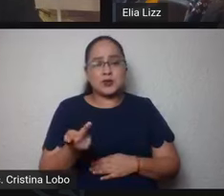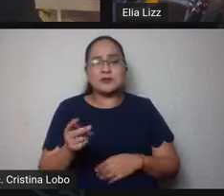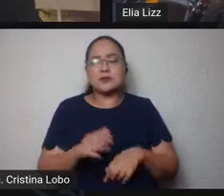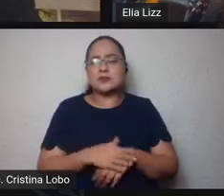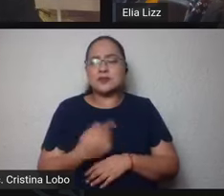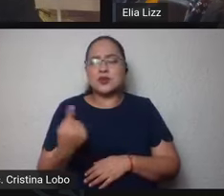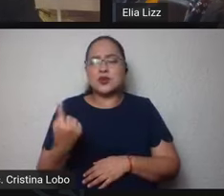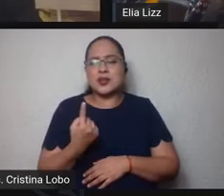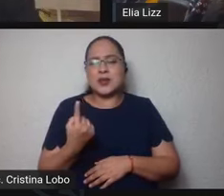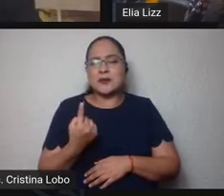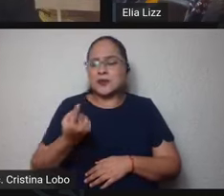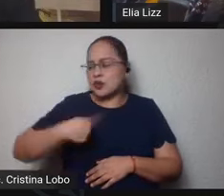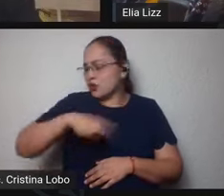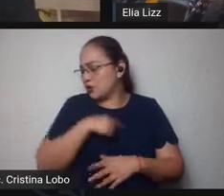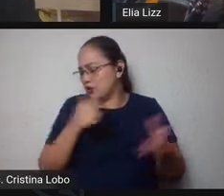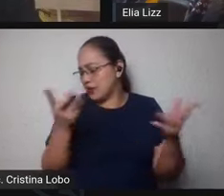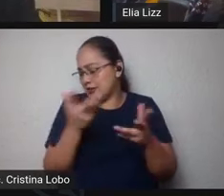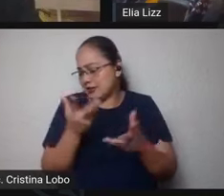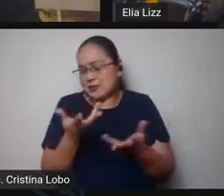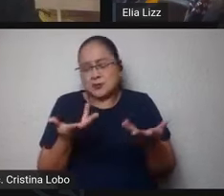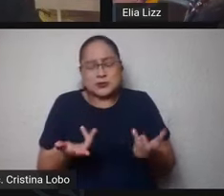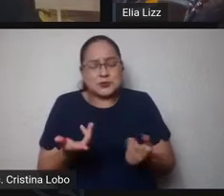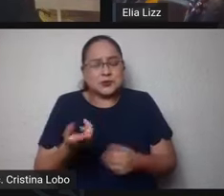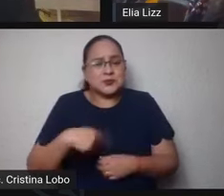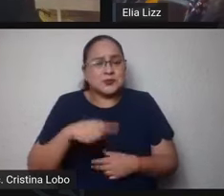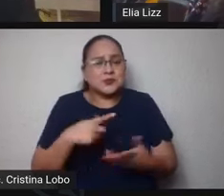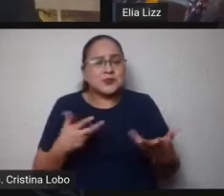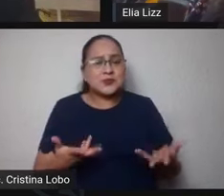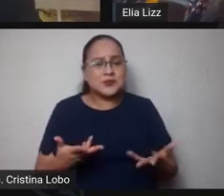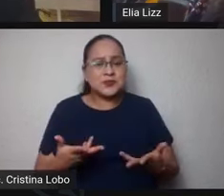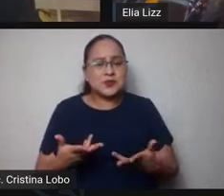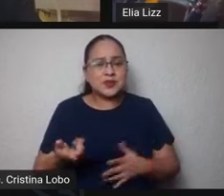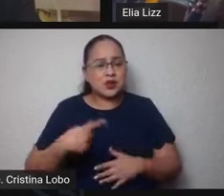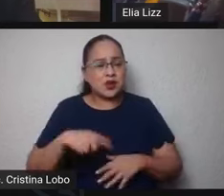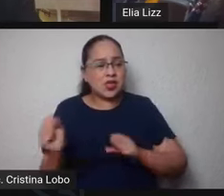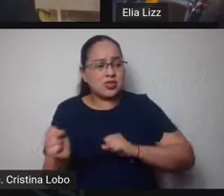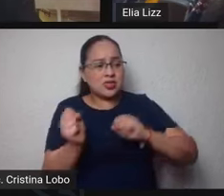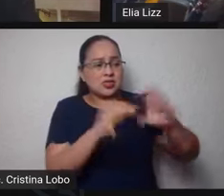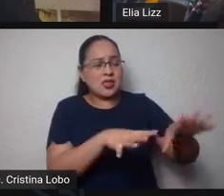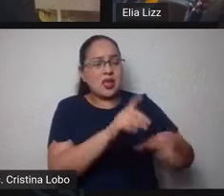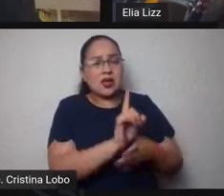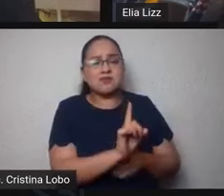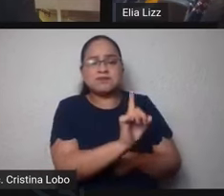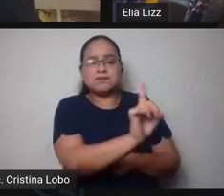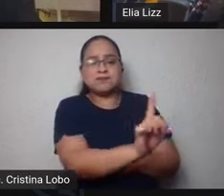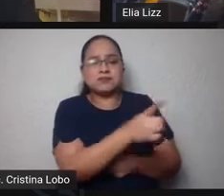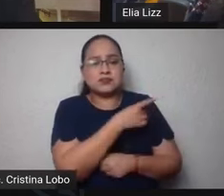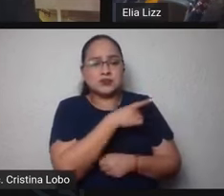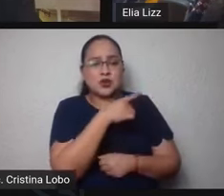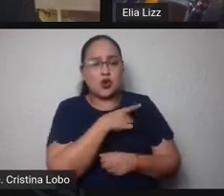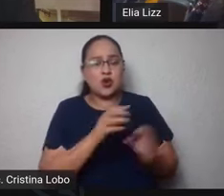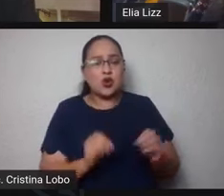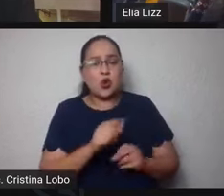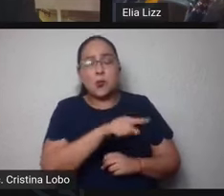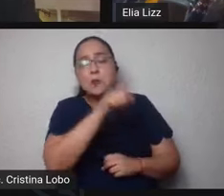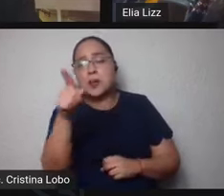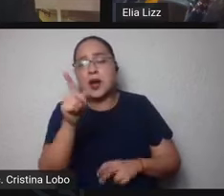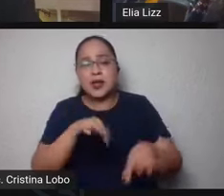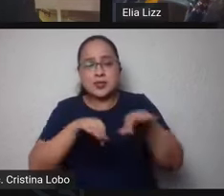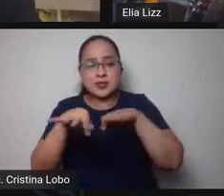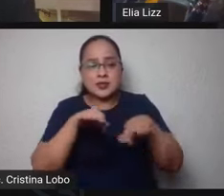qué hacemos? ¿Qué hacemos con ellos? ¿Los arrumbamos? ¿Los dejamos? ¿Los ponemos a trabajar?